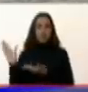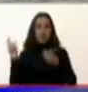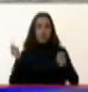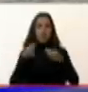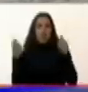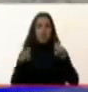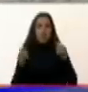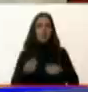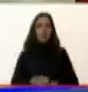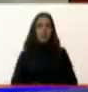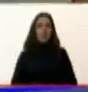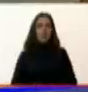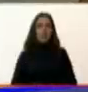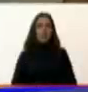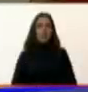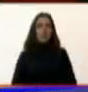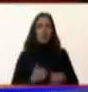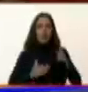Construyendo